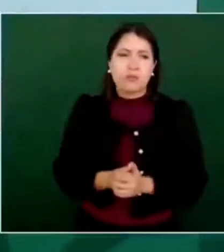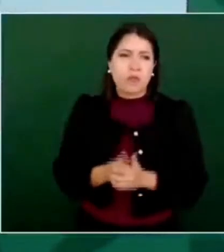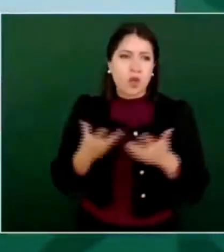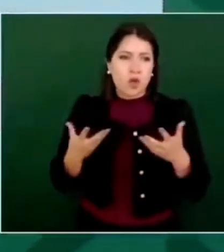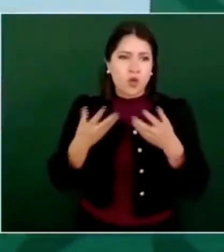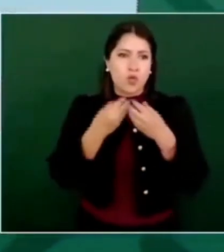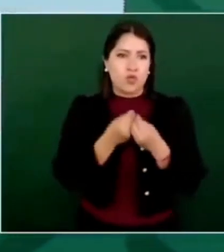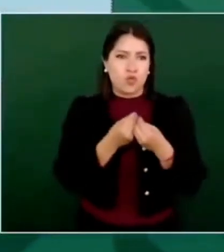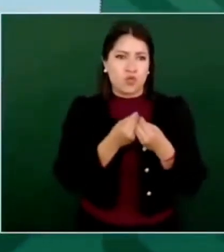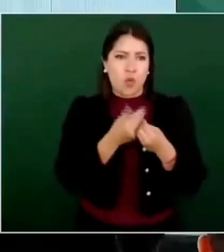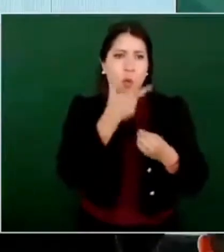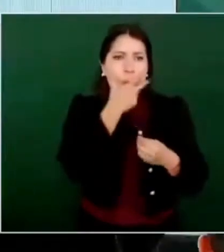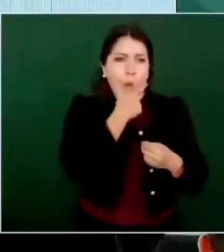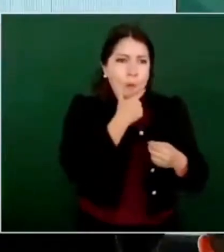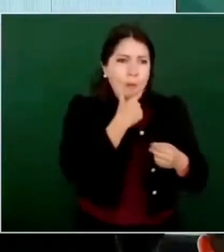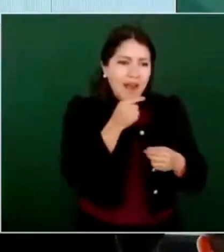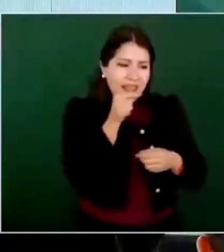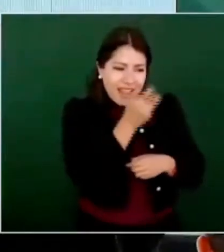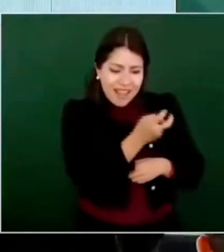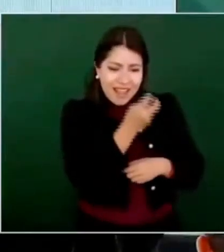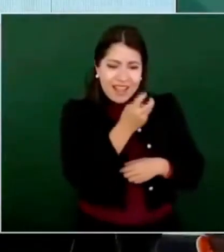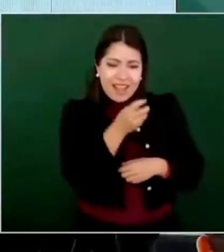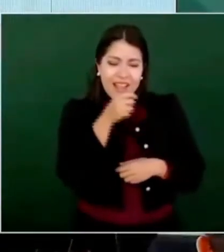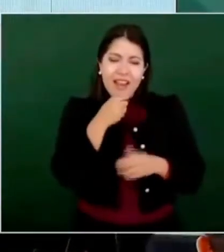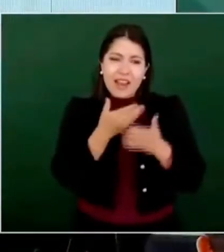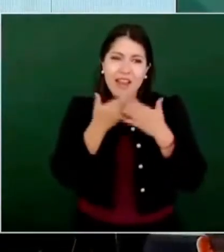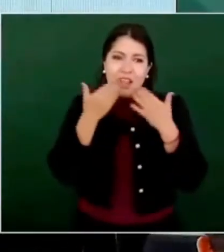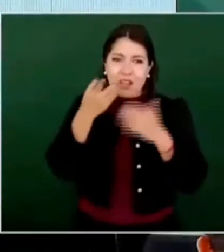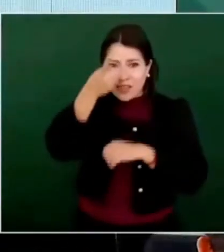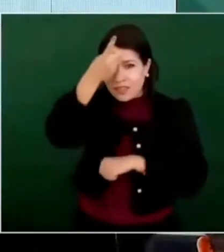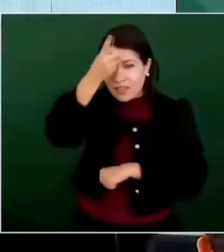señor, es ahora el